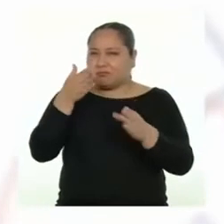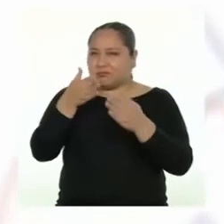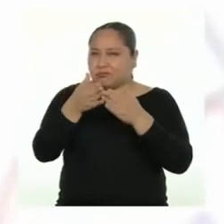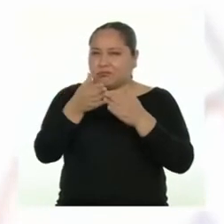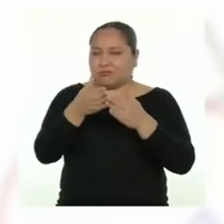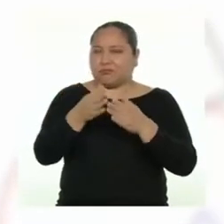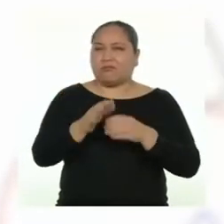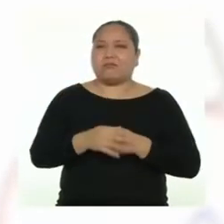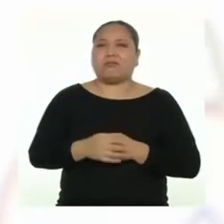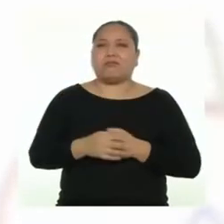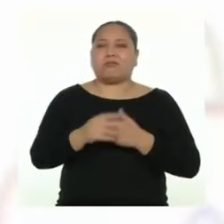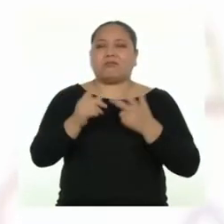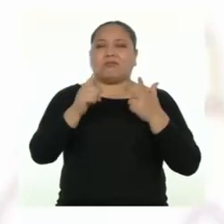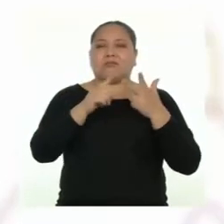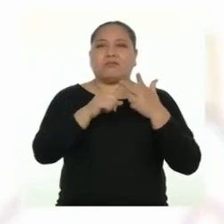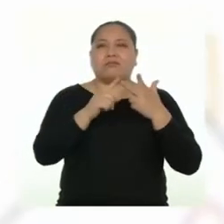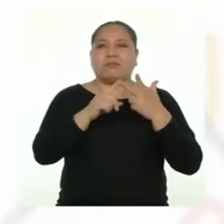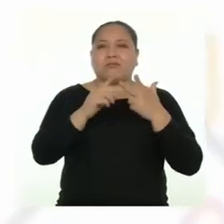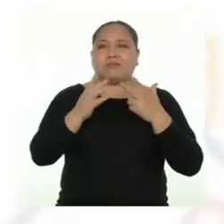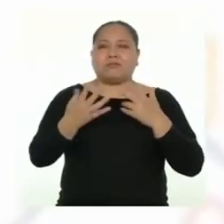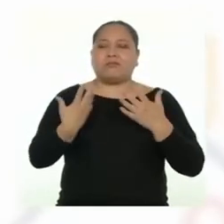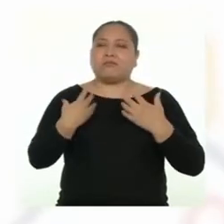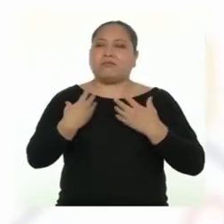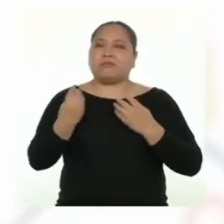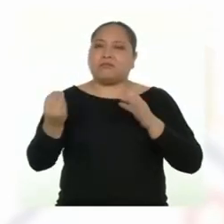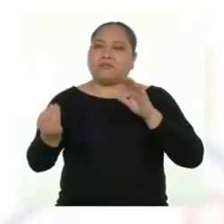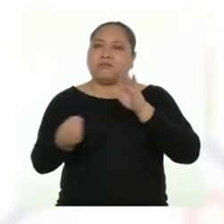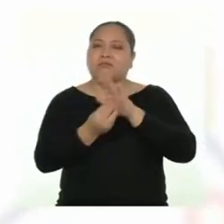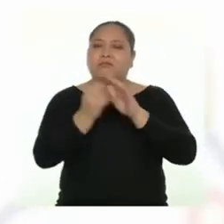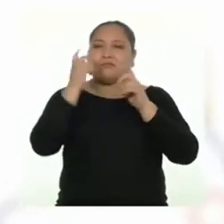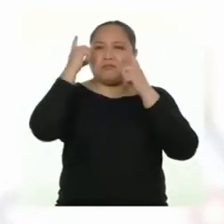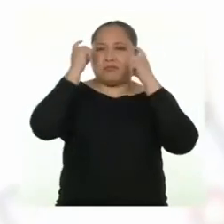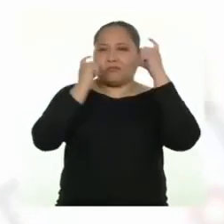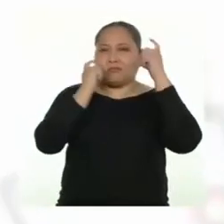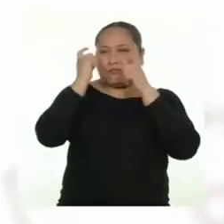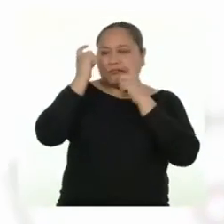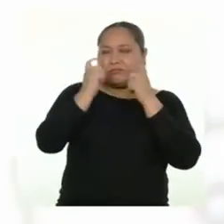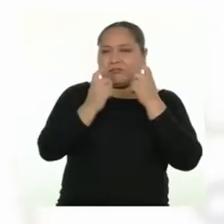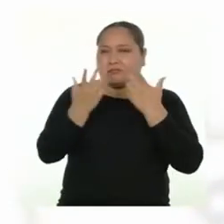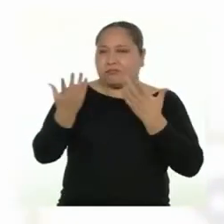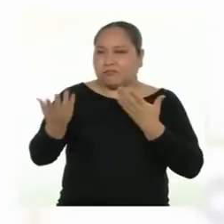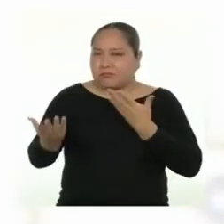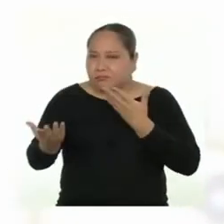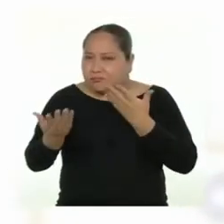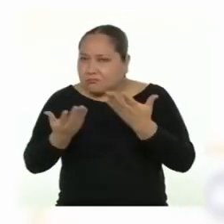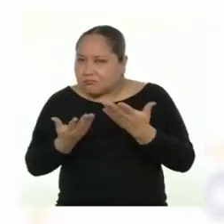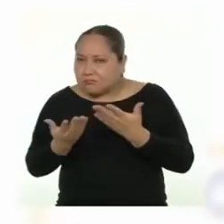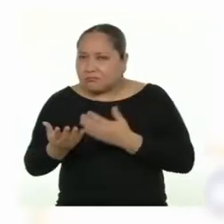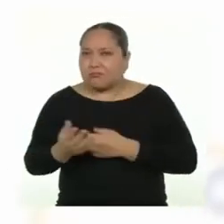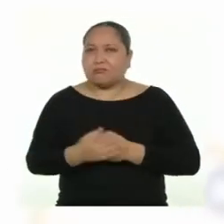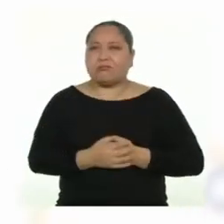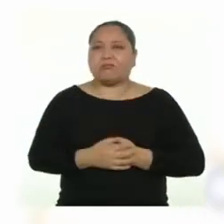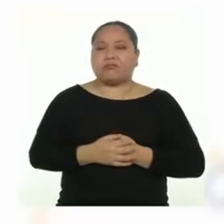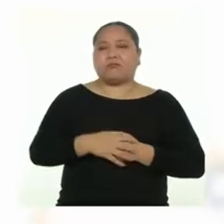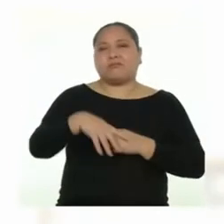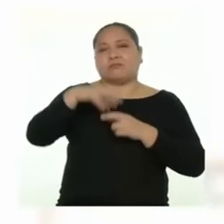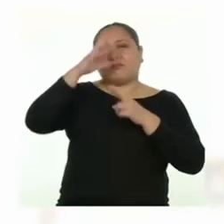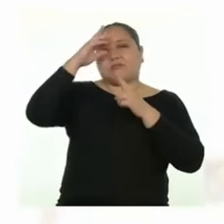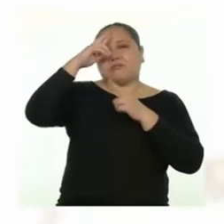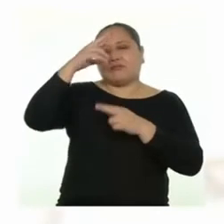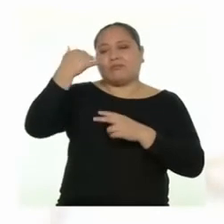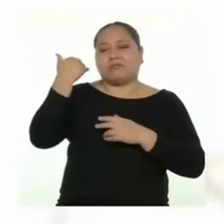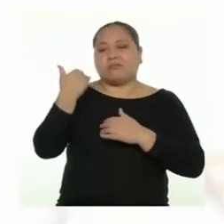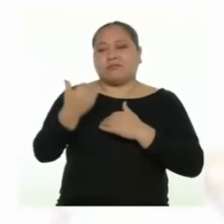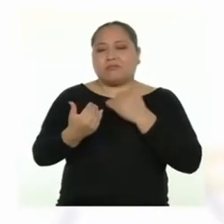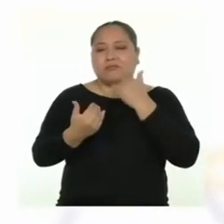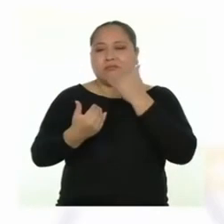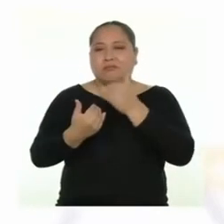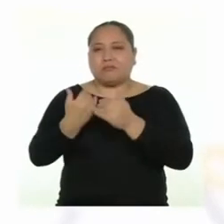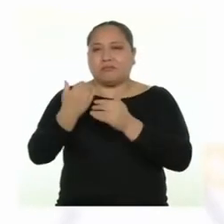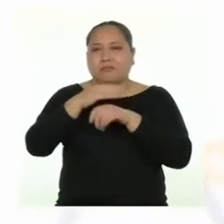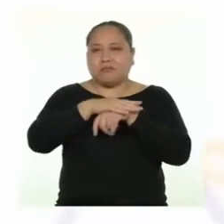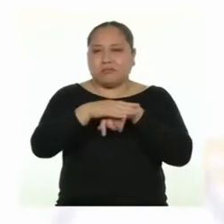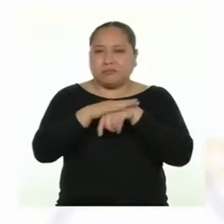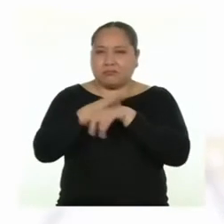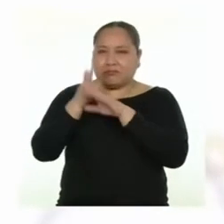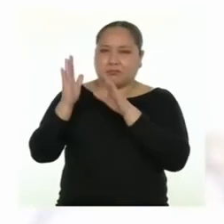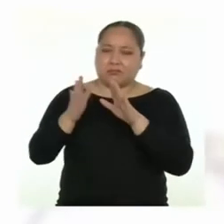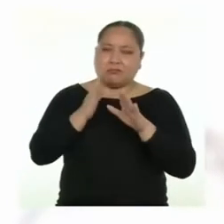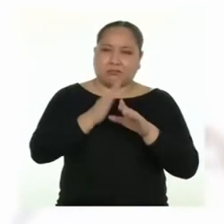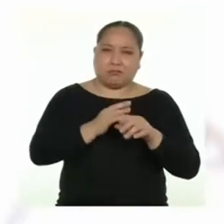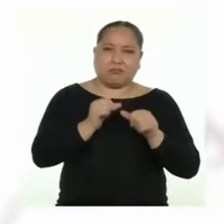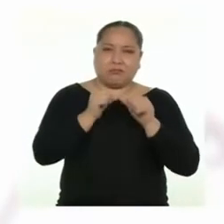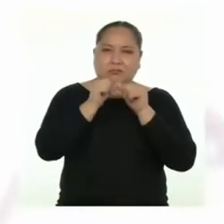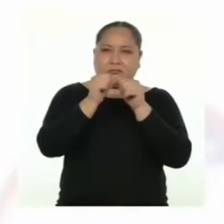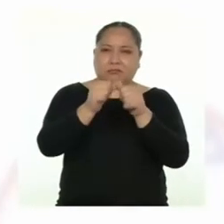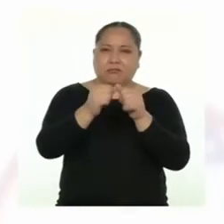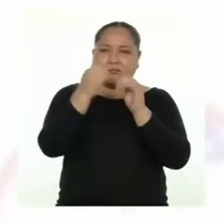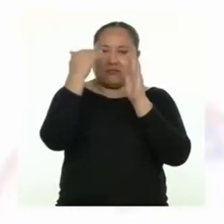concretas? ¿Complementé mi expresión verbal con gestos y ademanes? ¿Respeté la secuencia planificada y